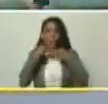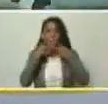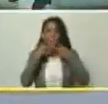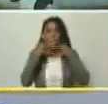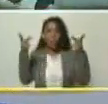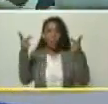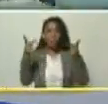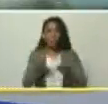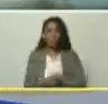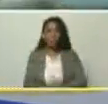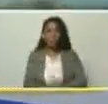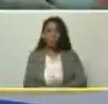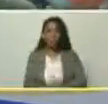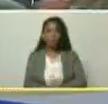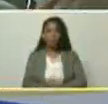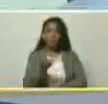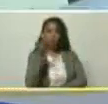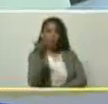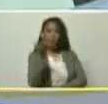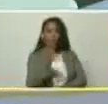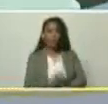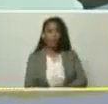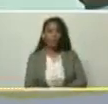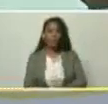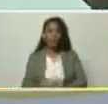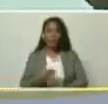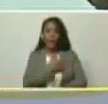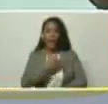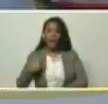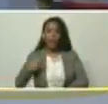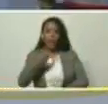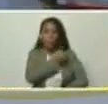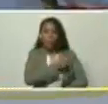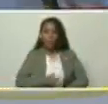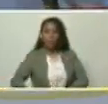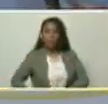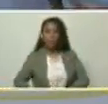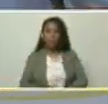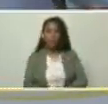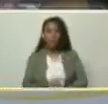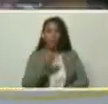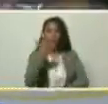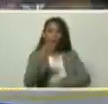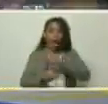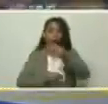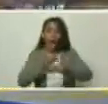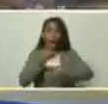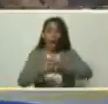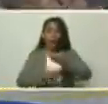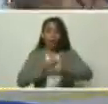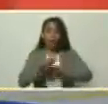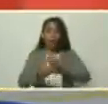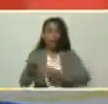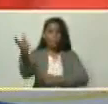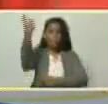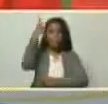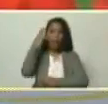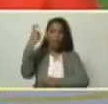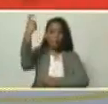públicamente a usted, querido presidente, usted que nos ha